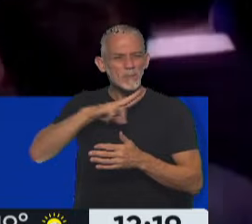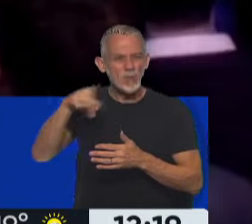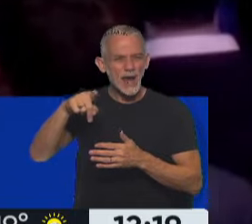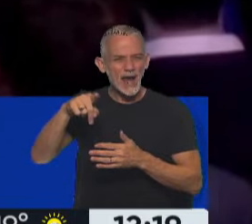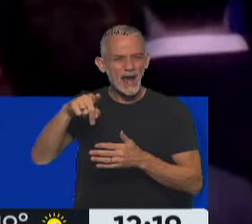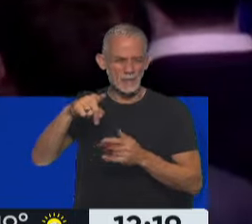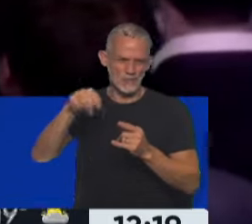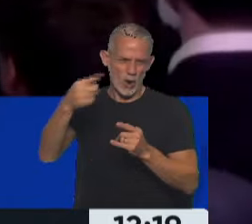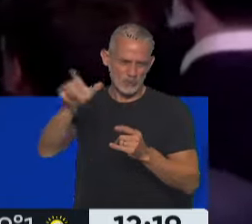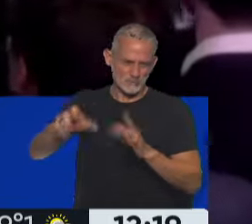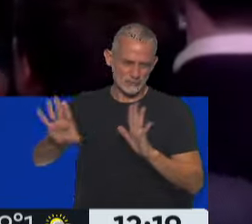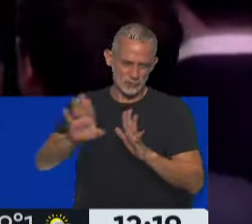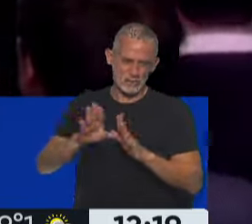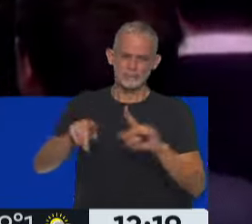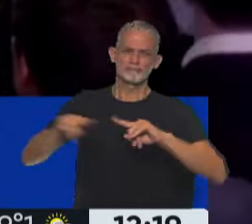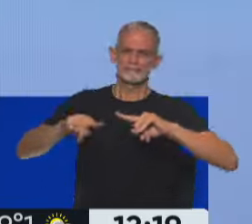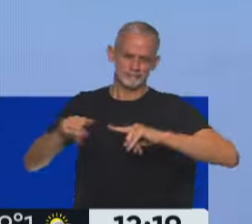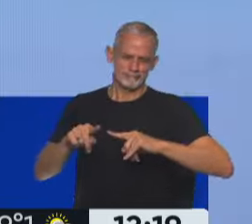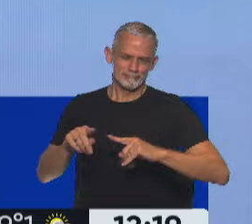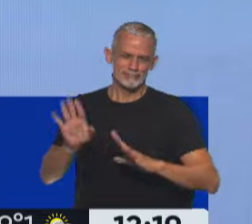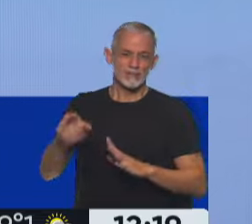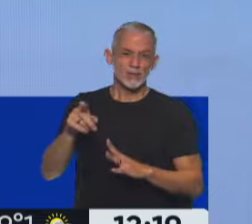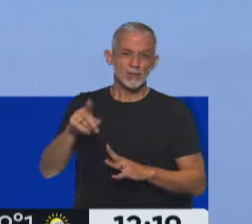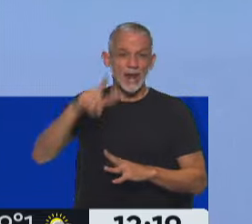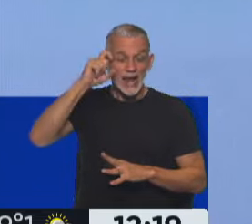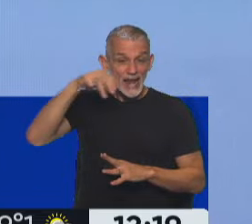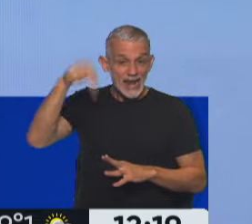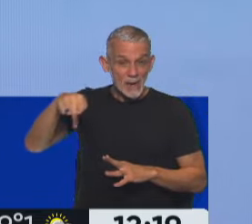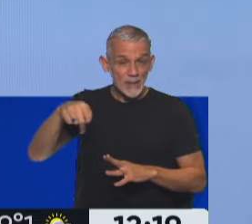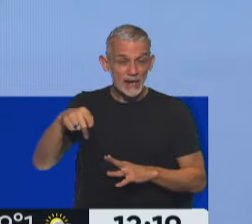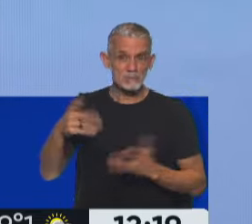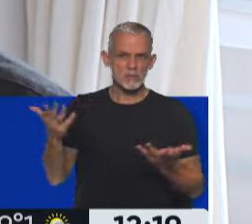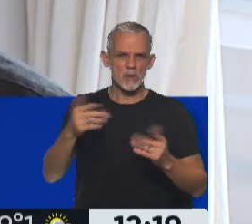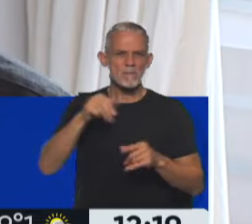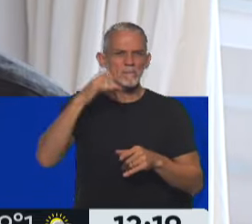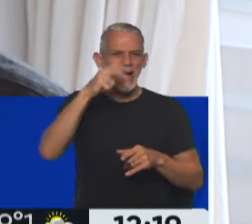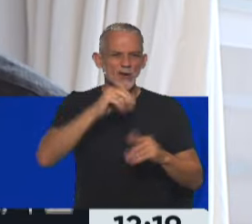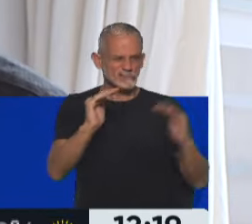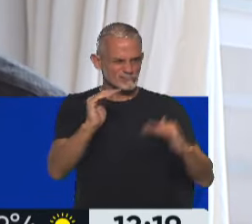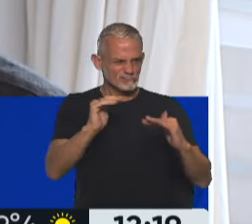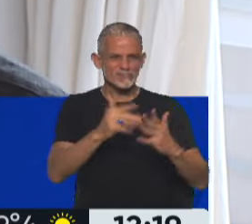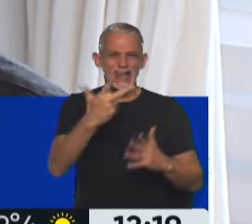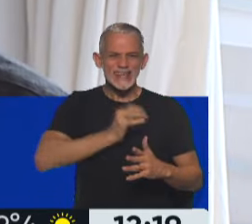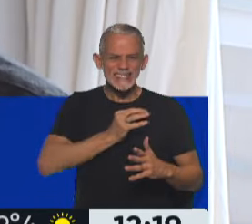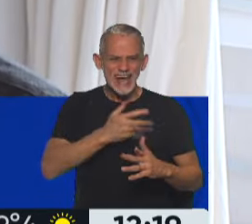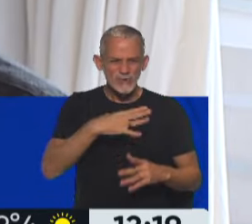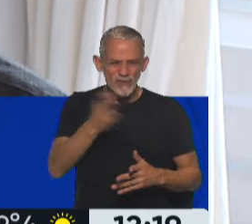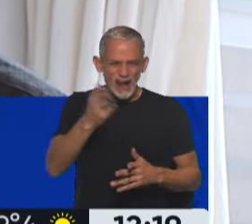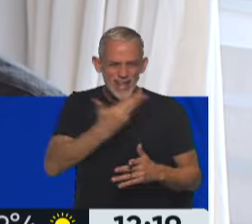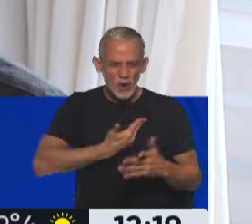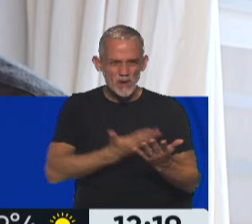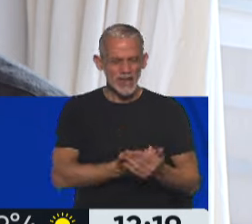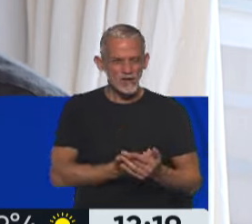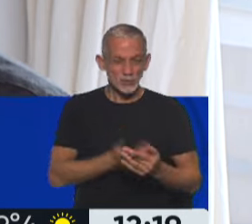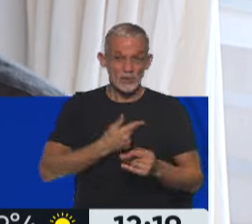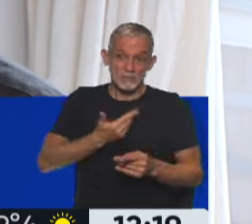dirigido por ella, pero donde ella es obviamente la figura simbólica muy importante, debilita a Macron, cuando todavía tiene 3 años de gobierno. Yo creo que la